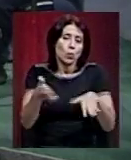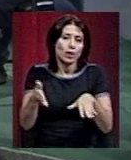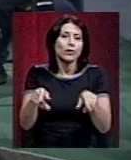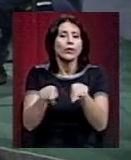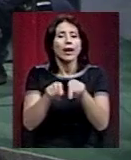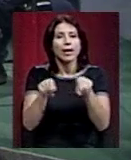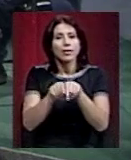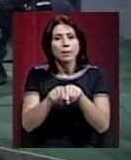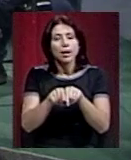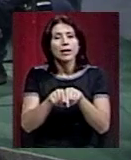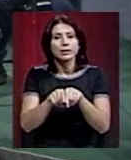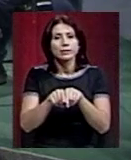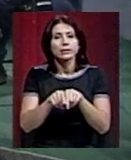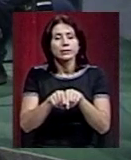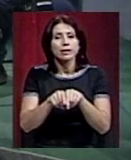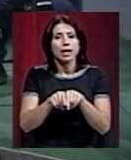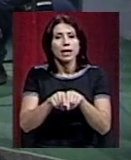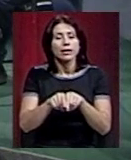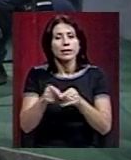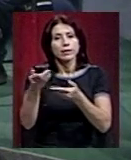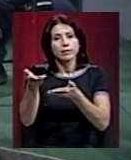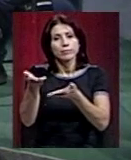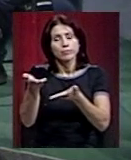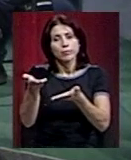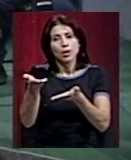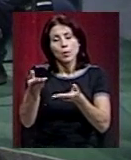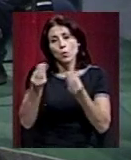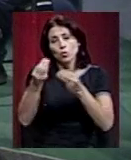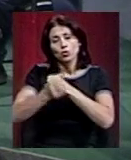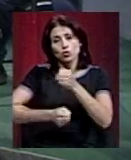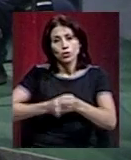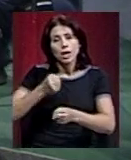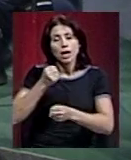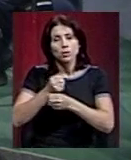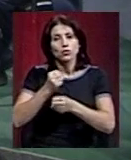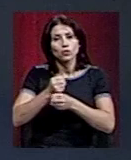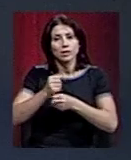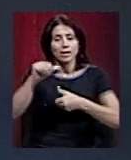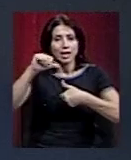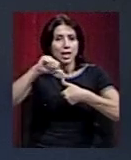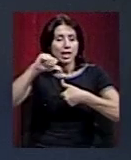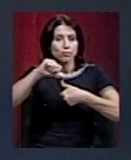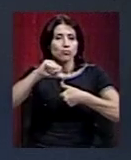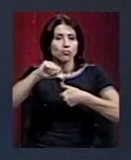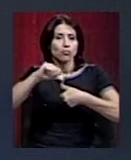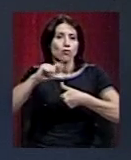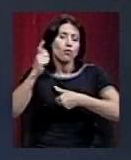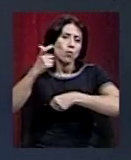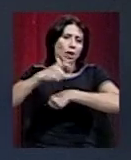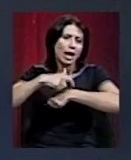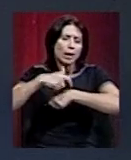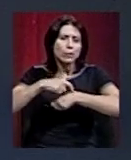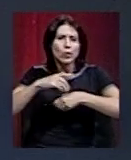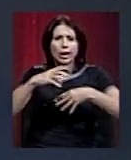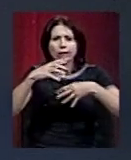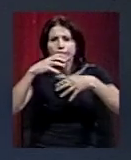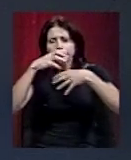además trajo a la región por muchos años una época